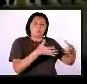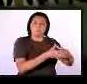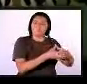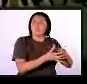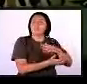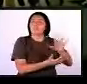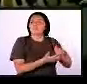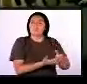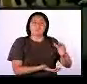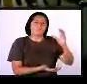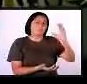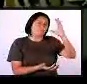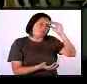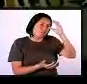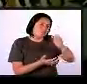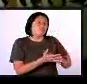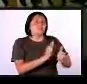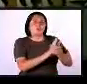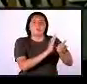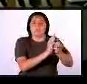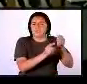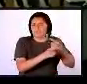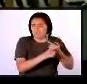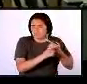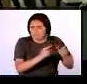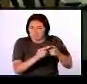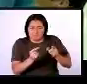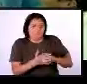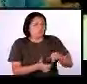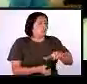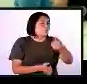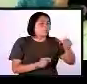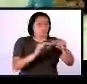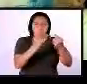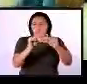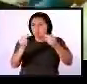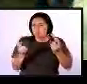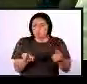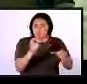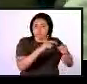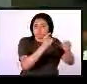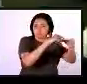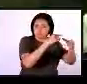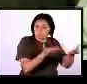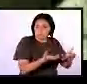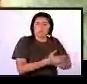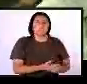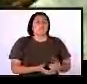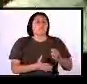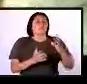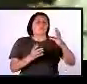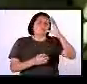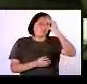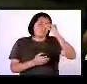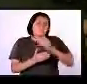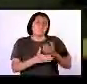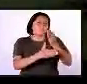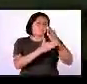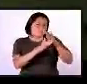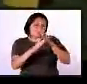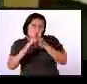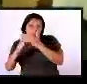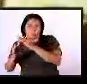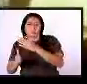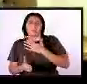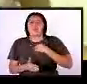están tocando los chicos con habilidades diferentes junto a los chicos de los diversos elencos de la red. Los chicos están divididos por edades, ¿no? La única